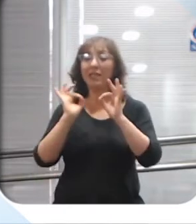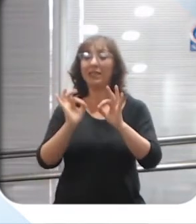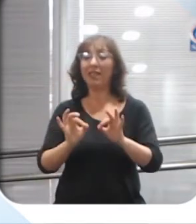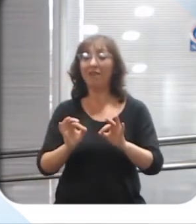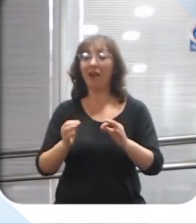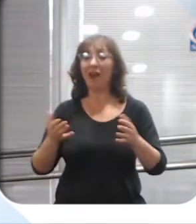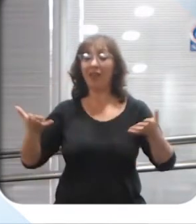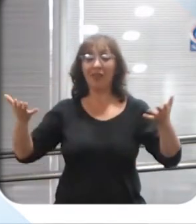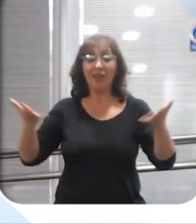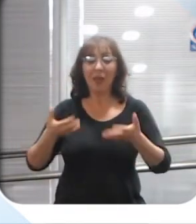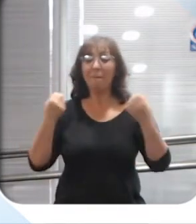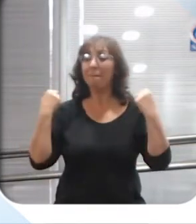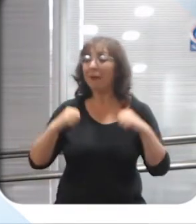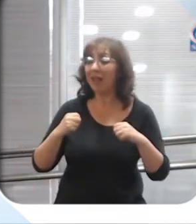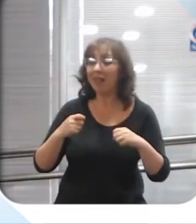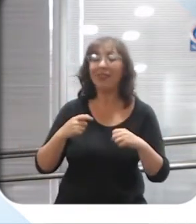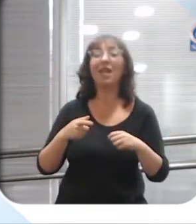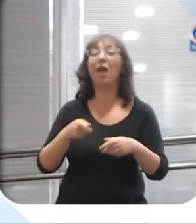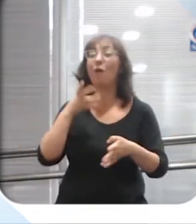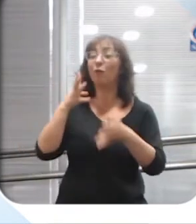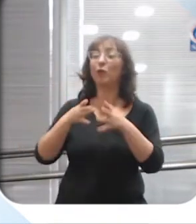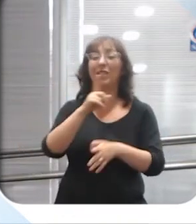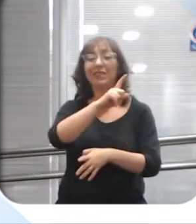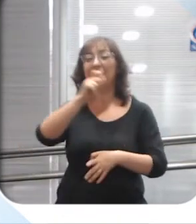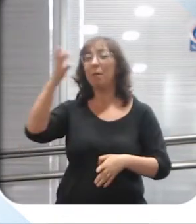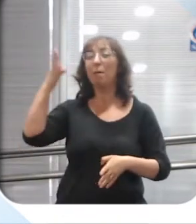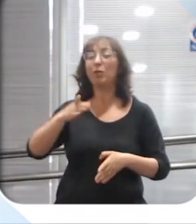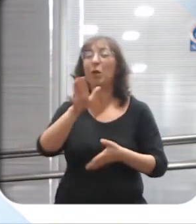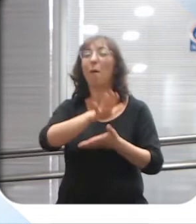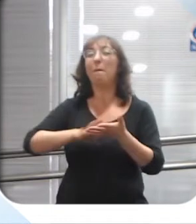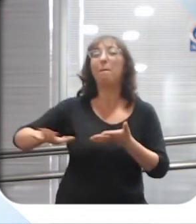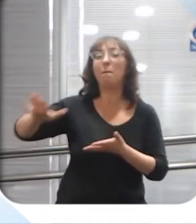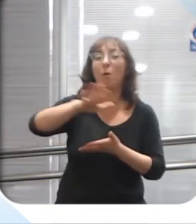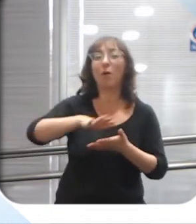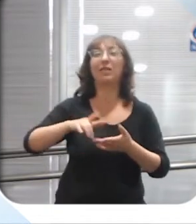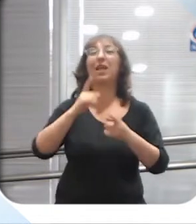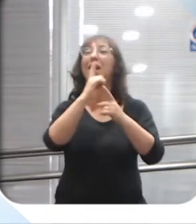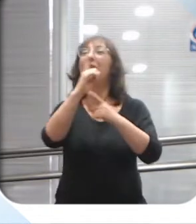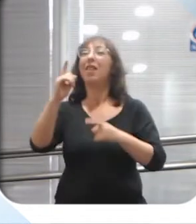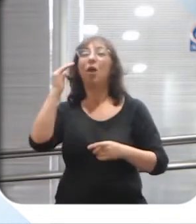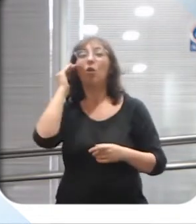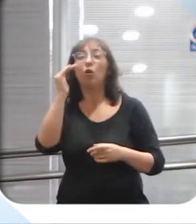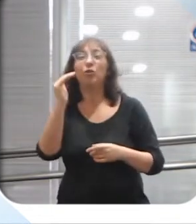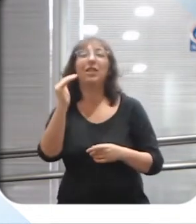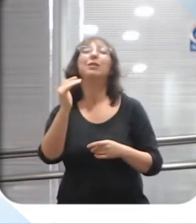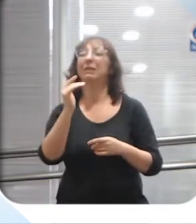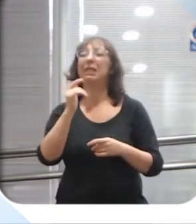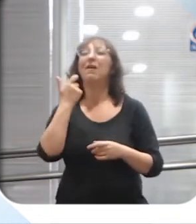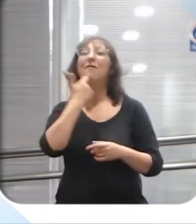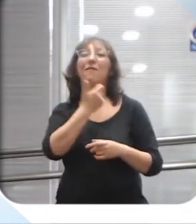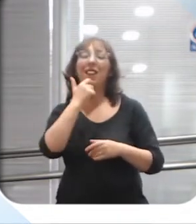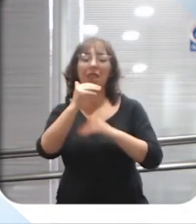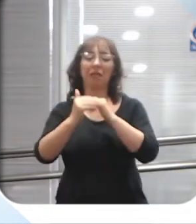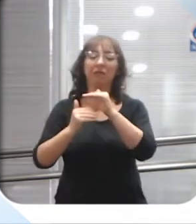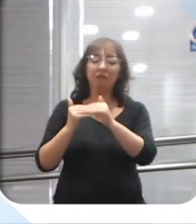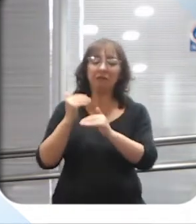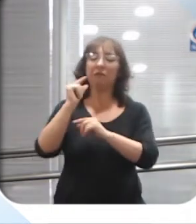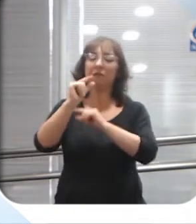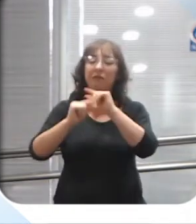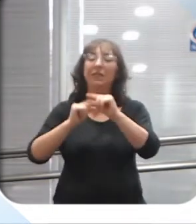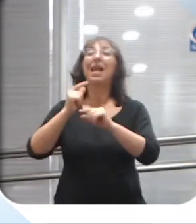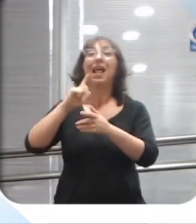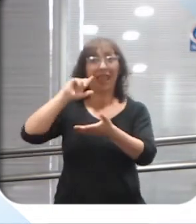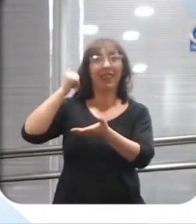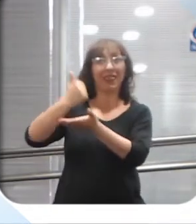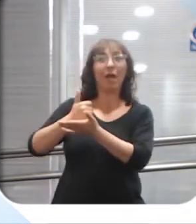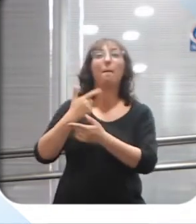a carne y hacer que esto funcione realmente en la población, en cada uno de los docentes, lleva un proceso en el cual creemos que estamos, pero